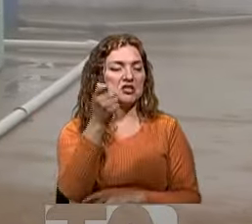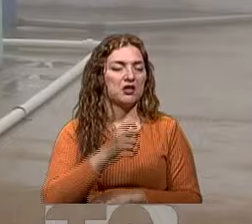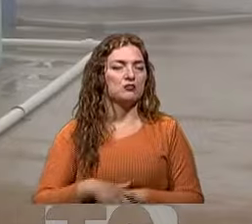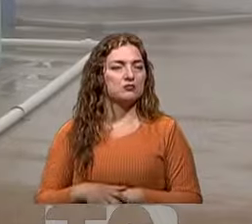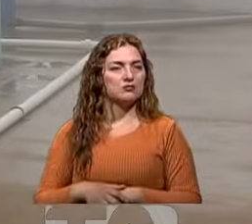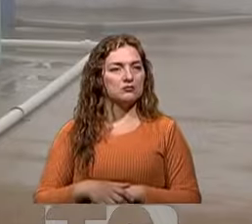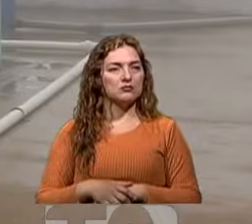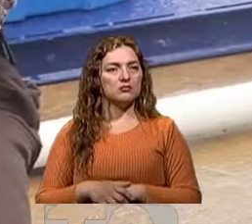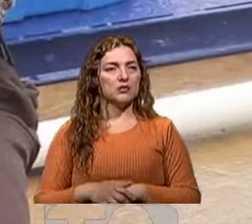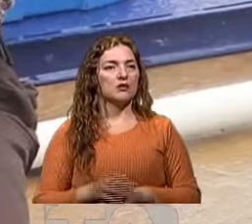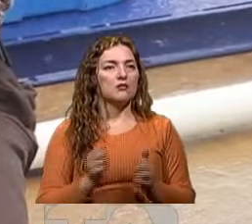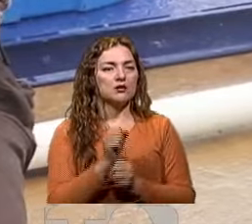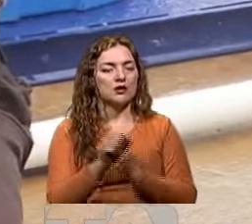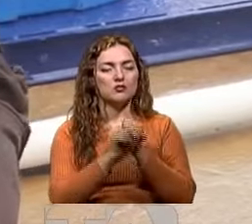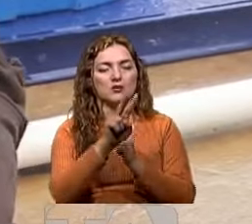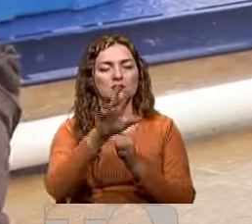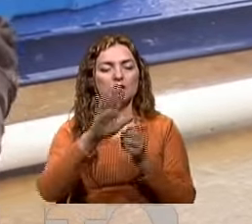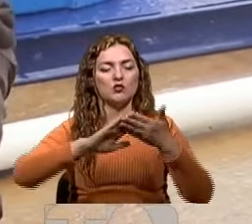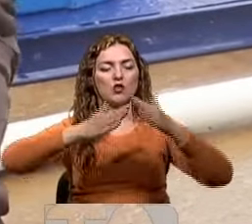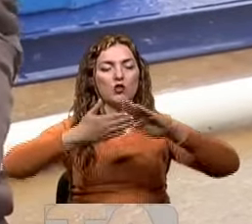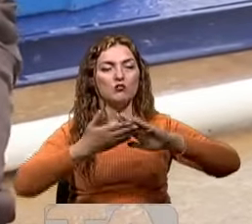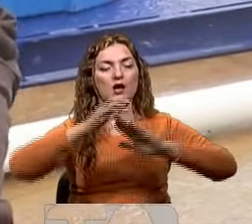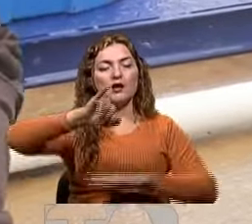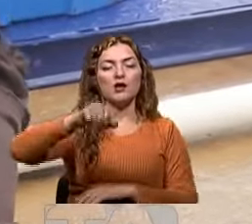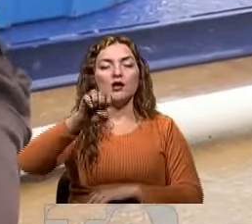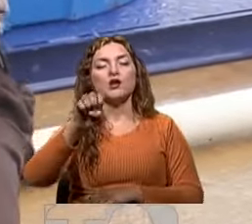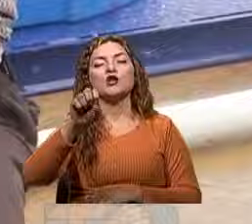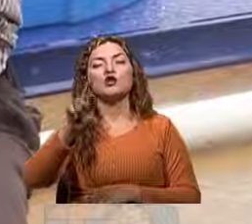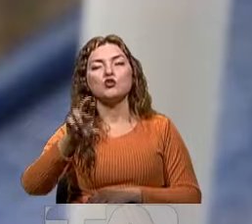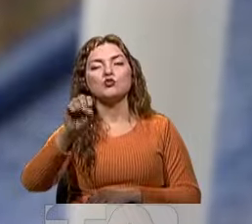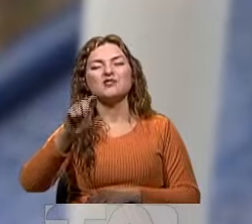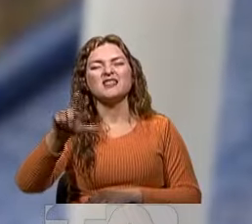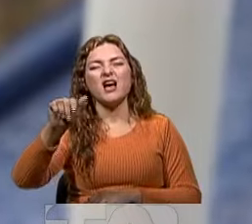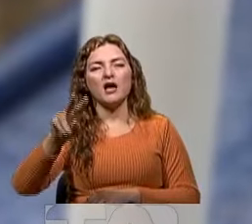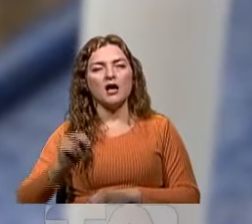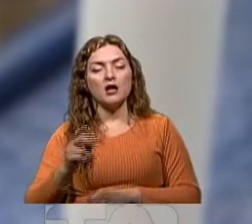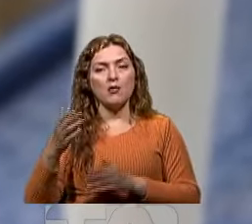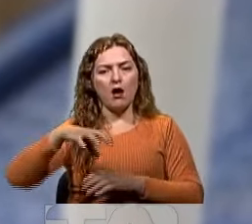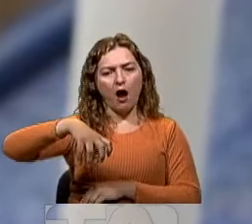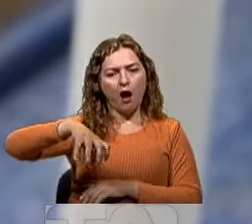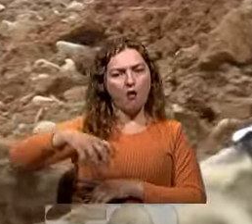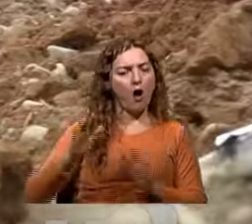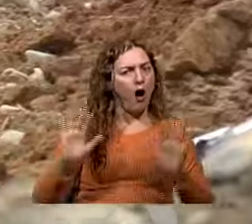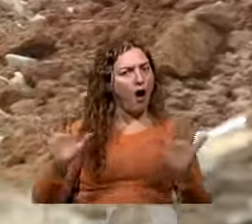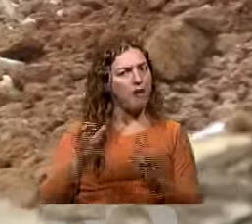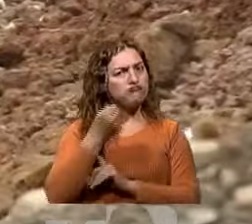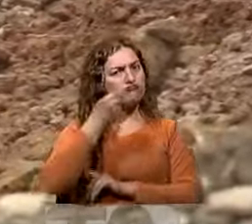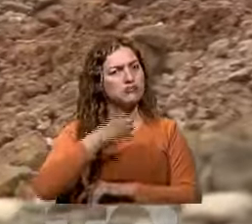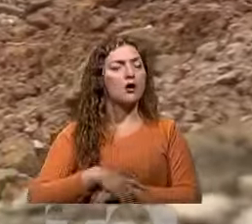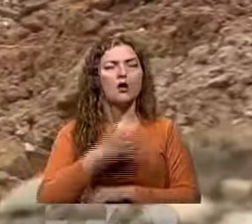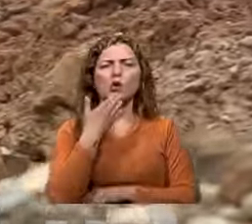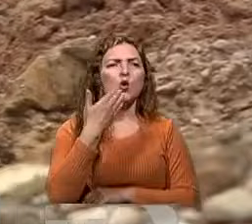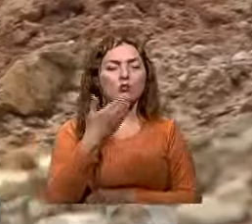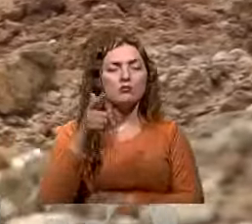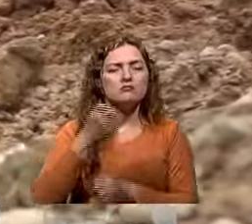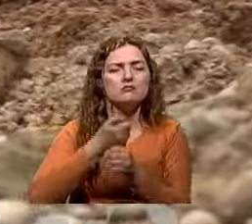25 años han tenido que transcurrir para que la comunidad de Jerusalén Alto en el cantón Las Naves cuente con agua potable. Esto se ha logrado